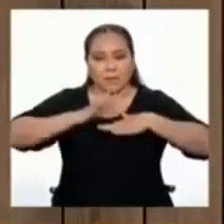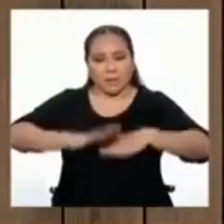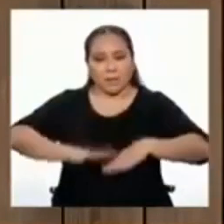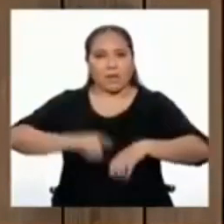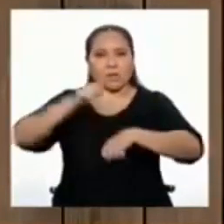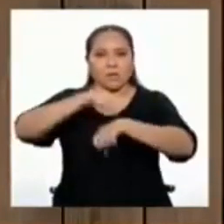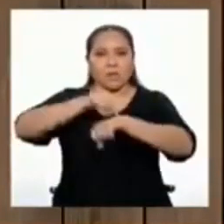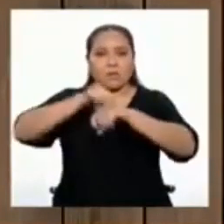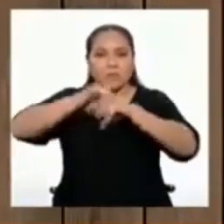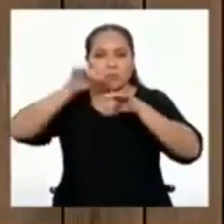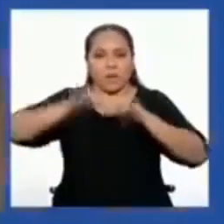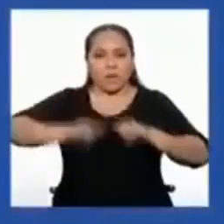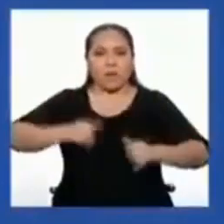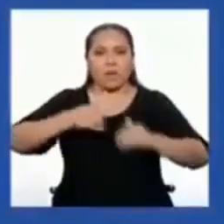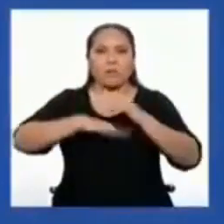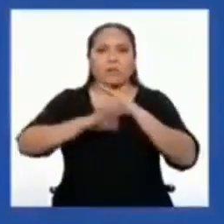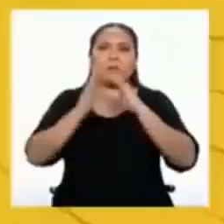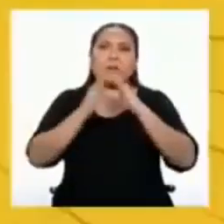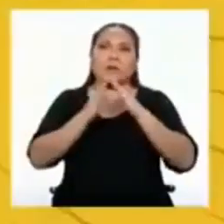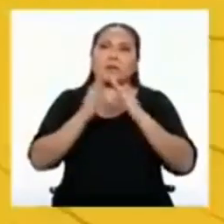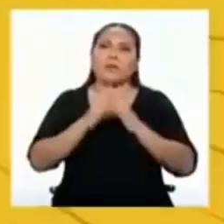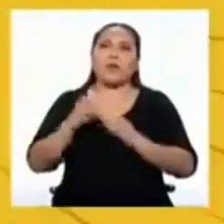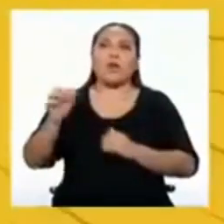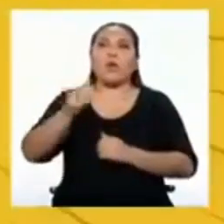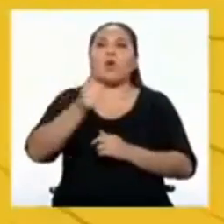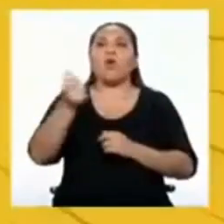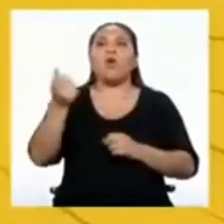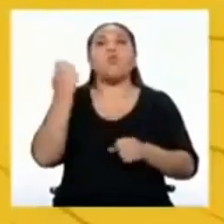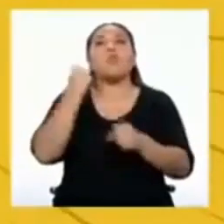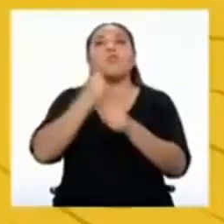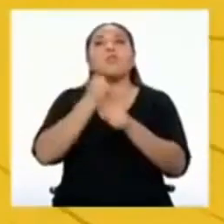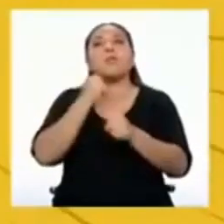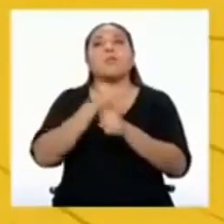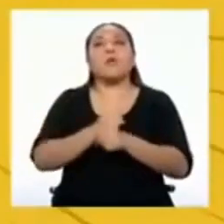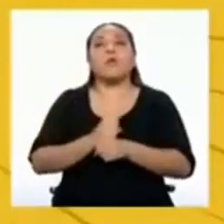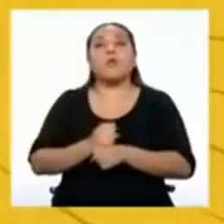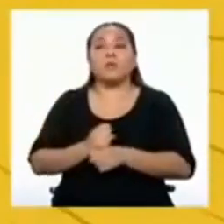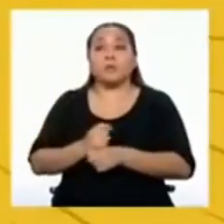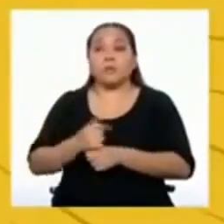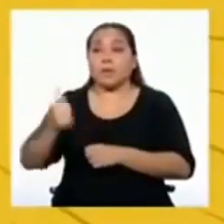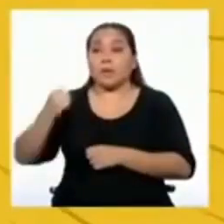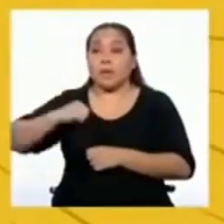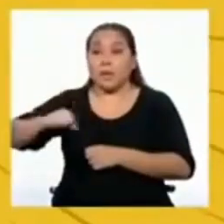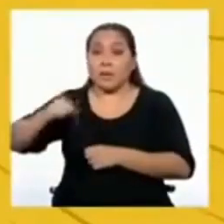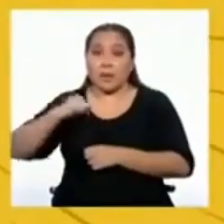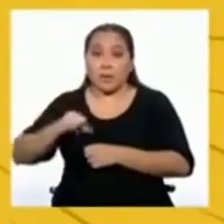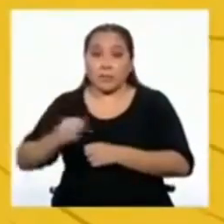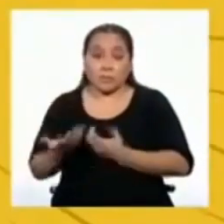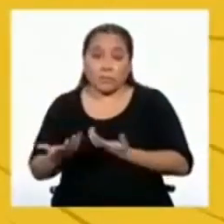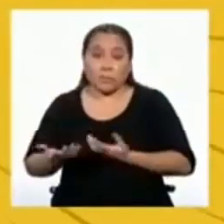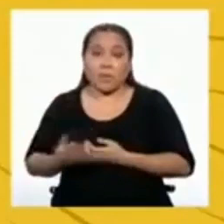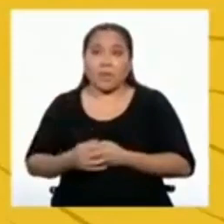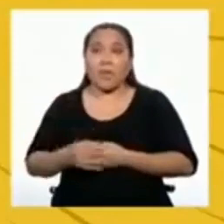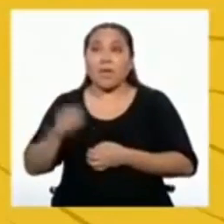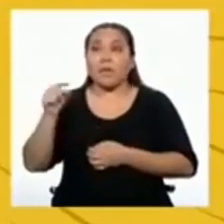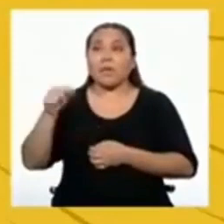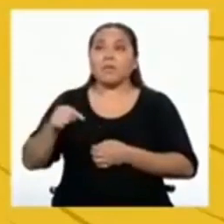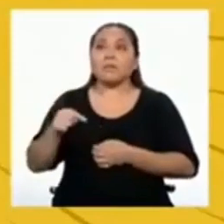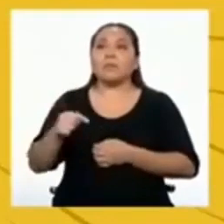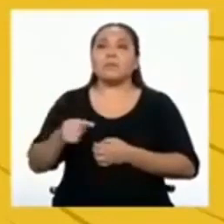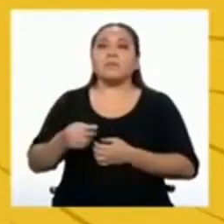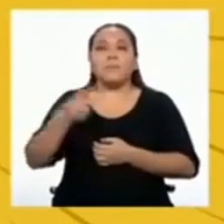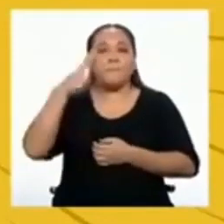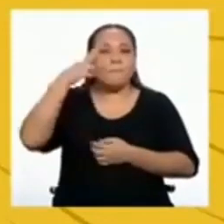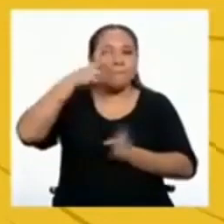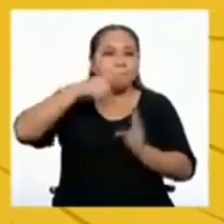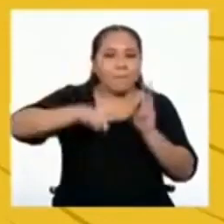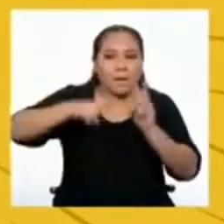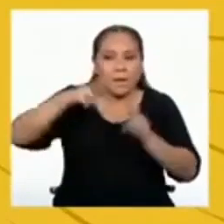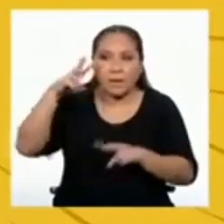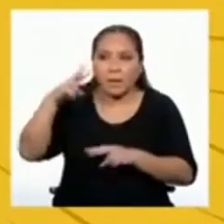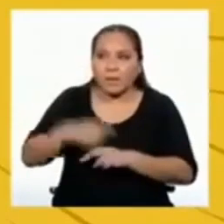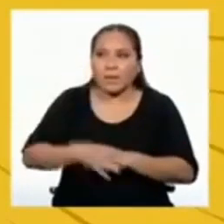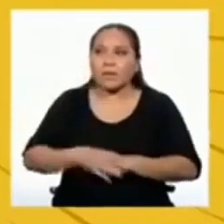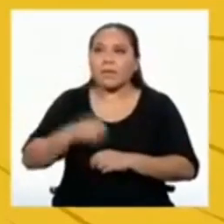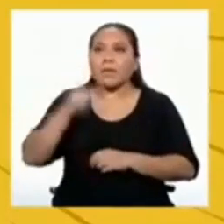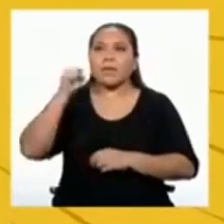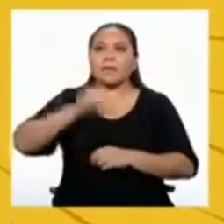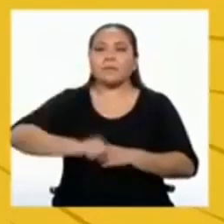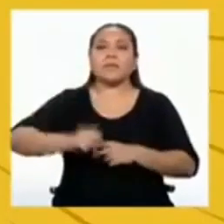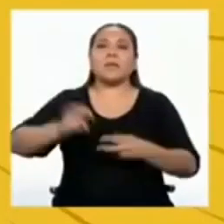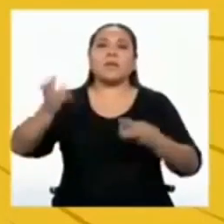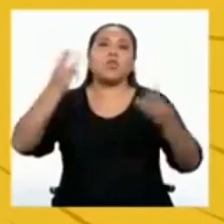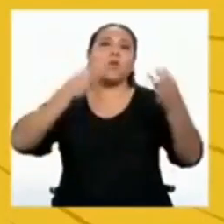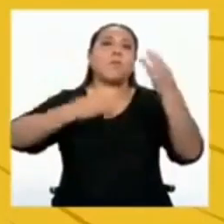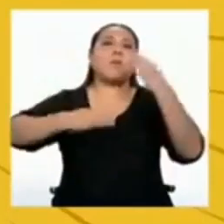social. Otra función, por ejemplo, de los gobiernos locales en estos días es asegurar que los mercados